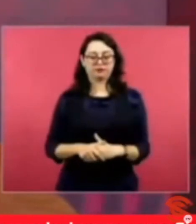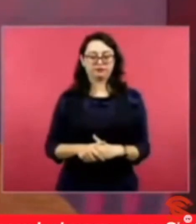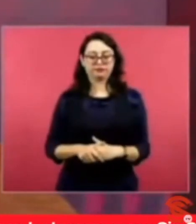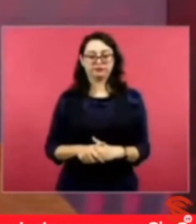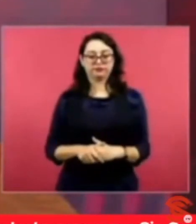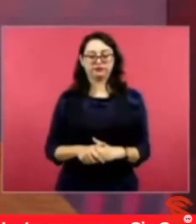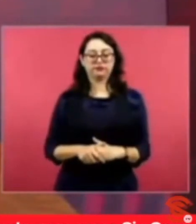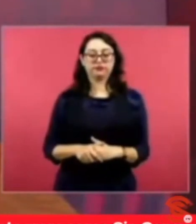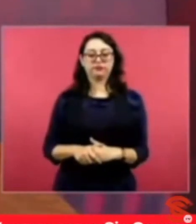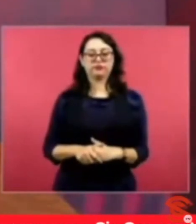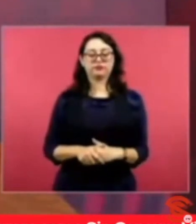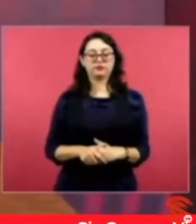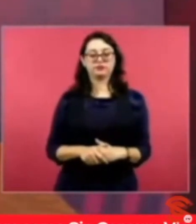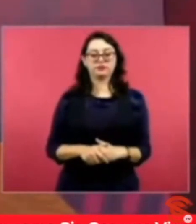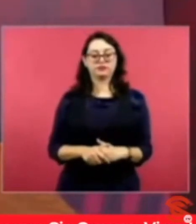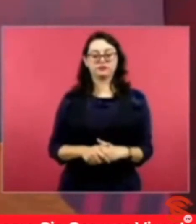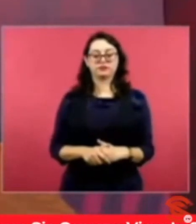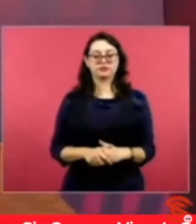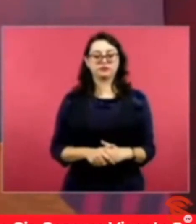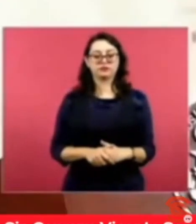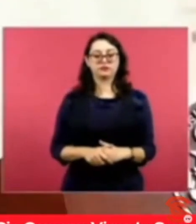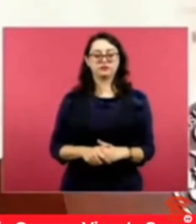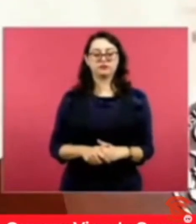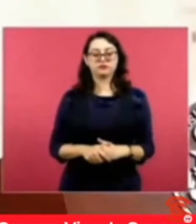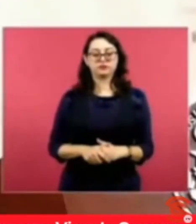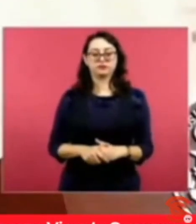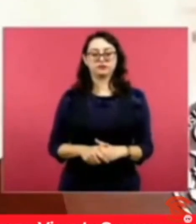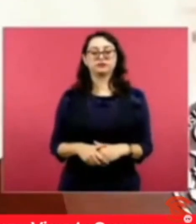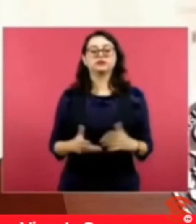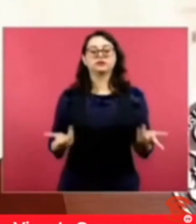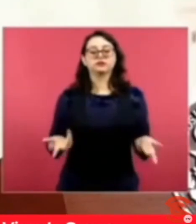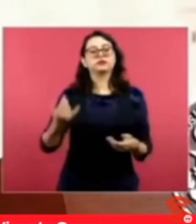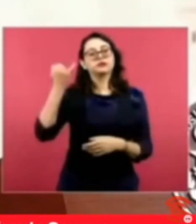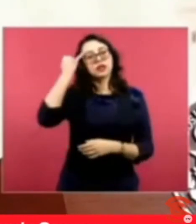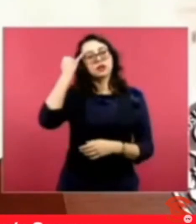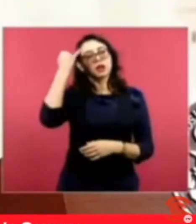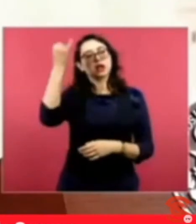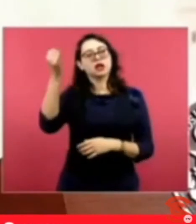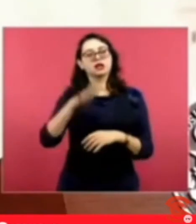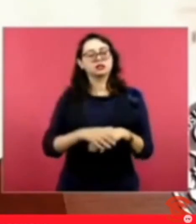Imagínense, si no se trabajara en el sureste,